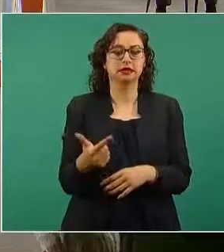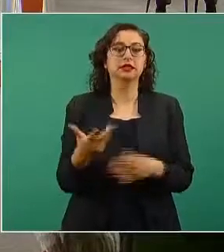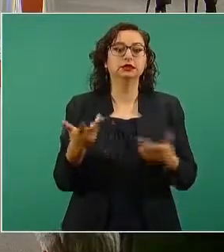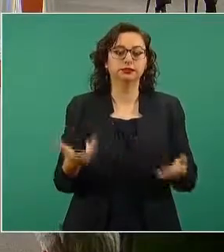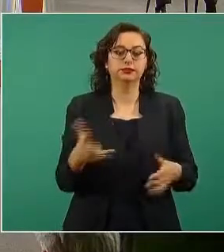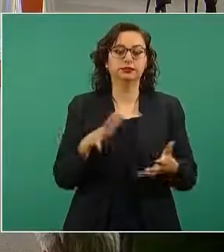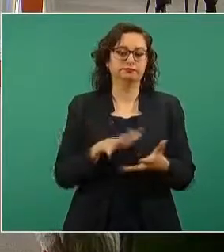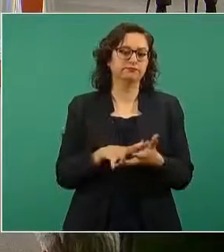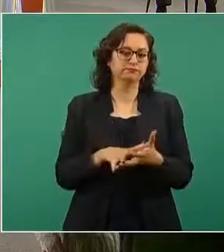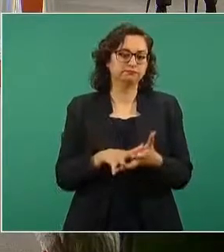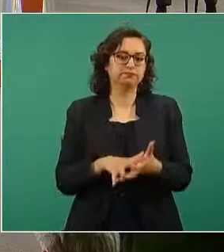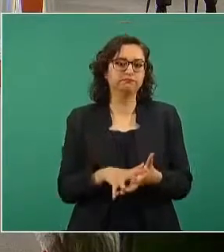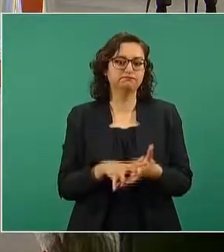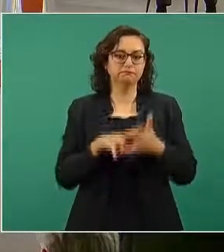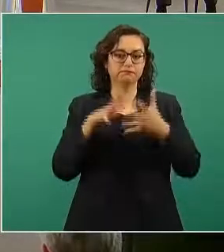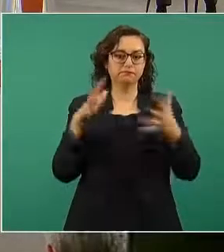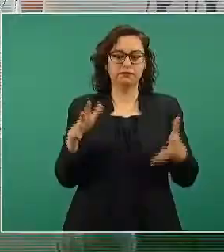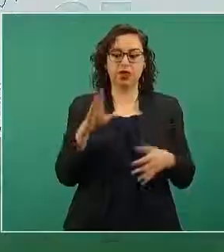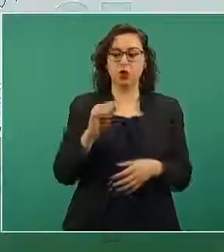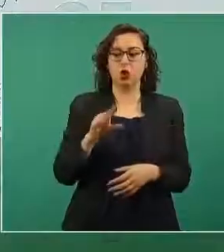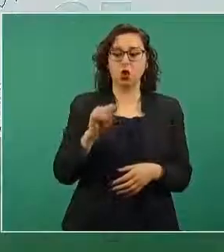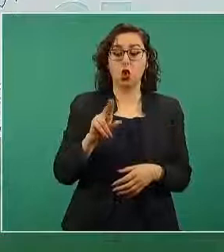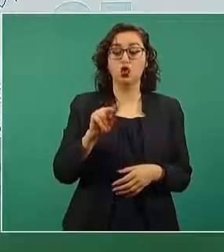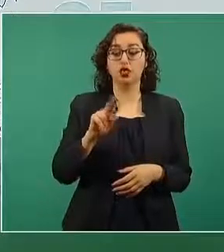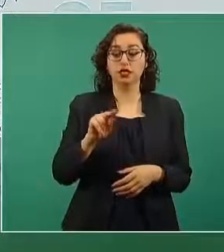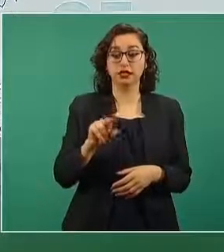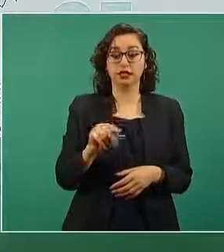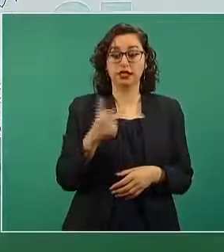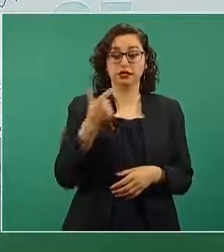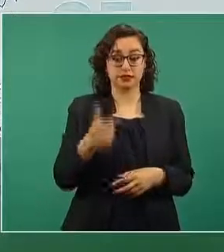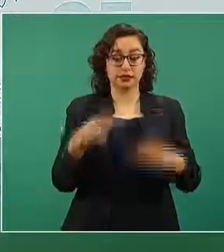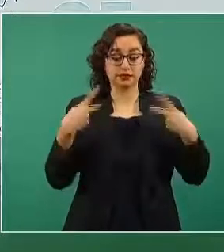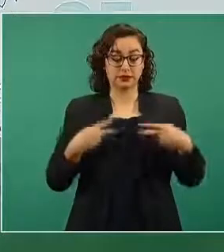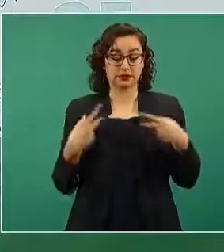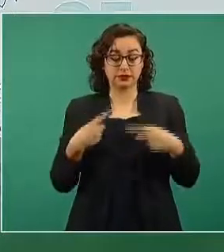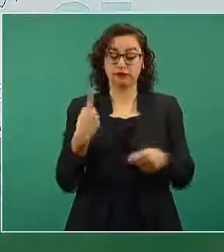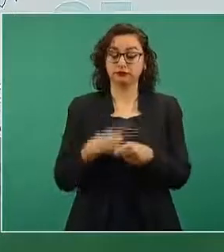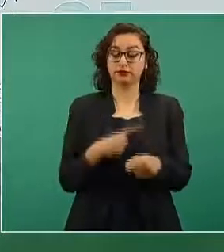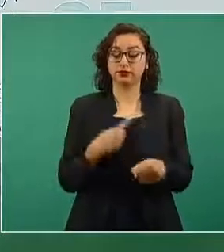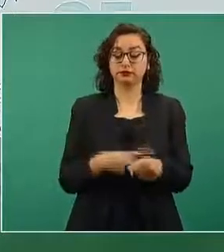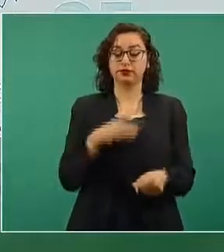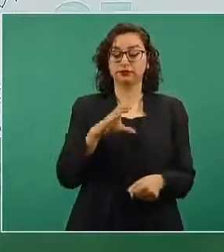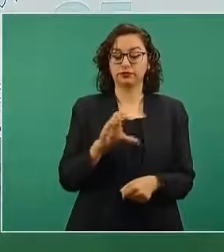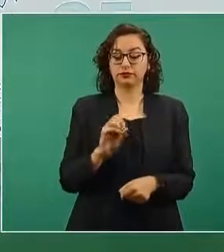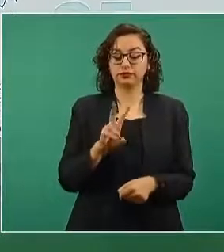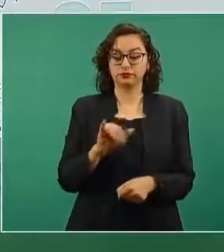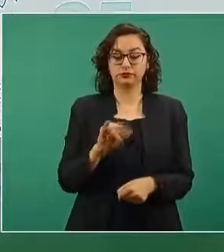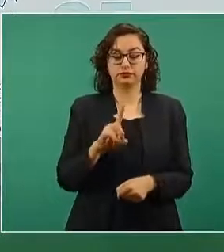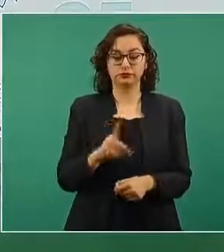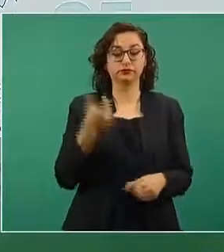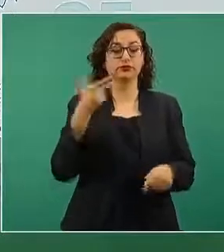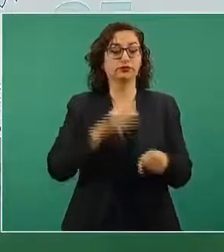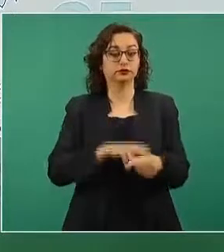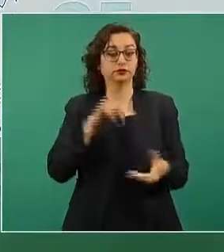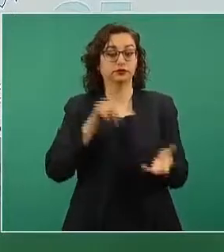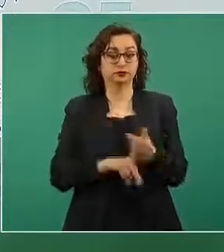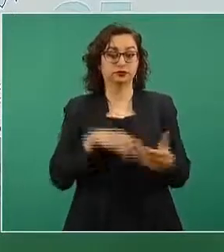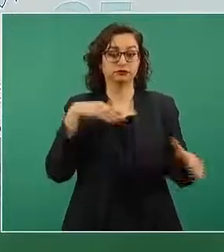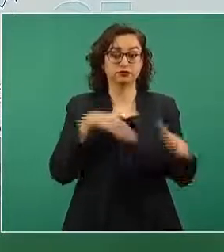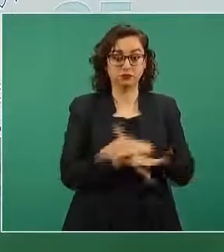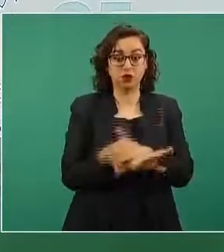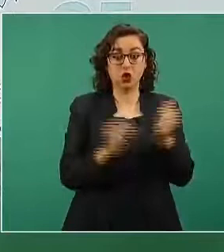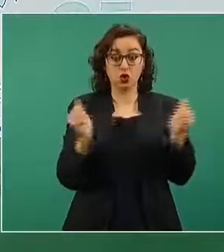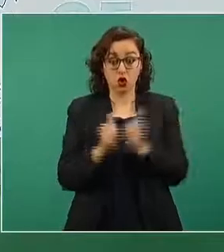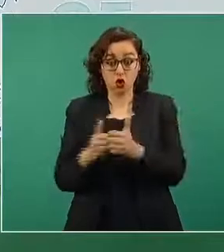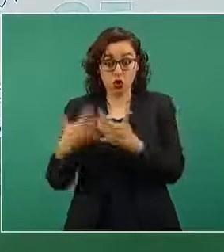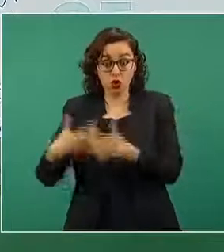enorme mayoría, cerca de 87% de las personas con COVID que están hospitalizadas no están